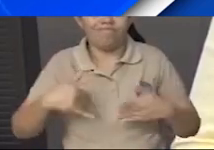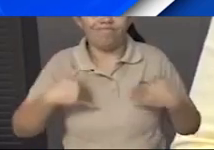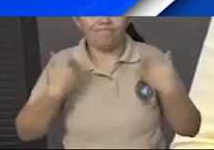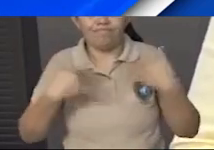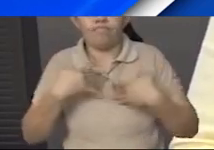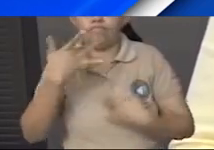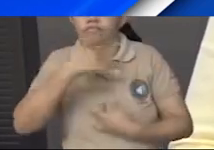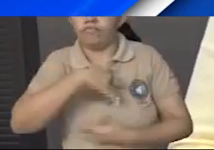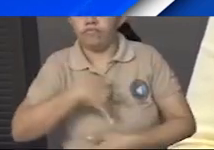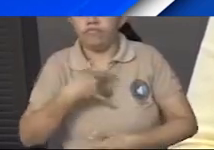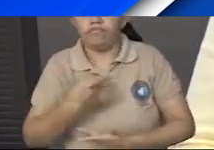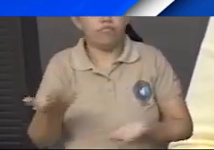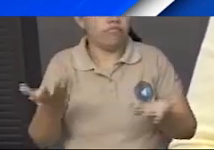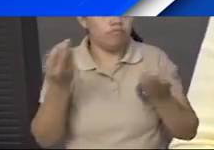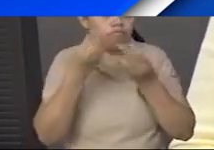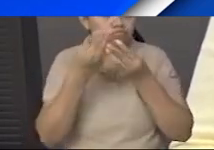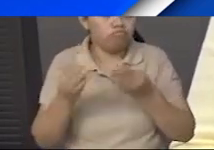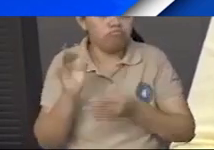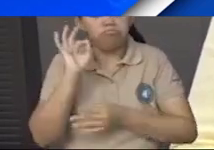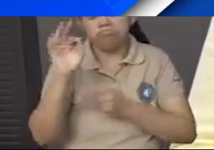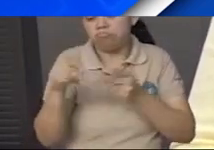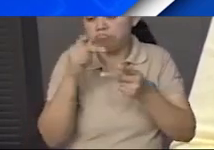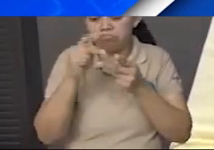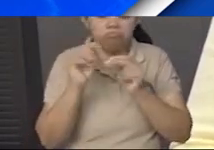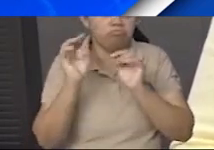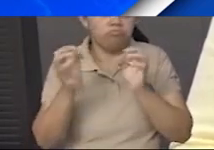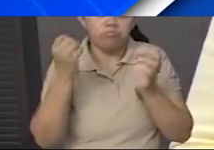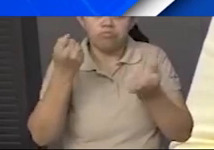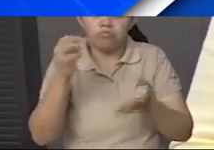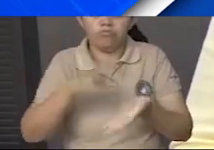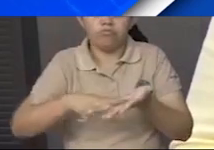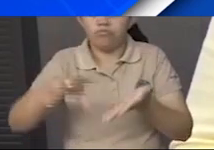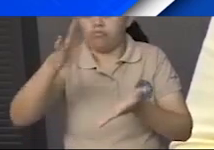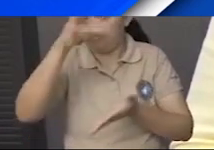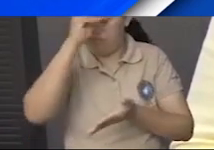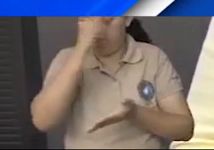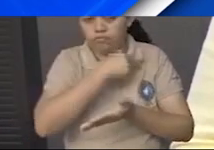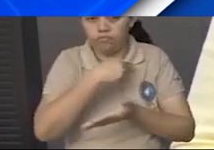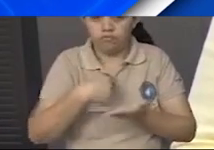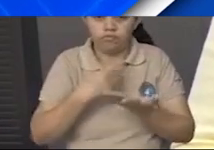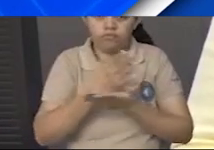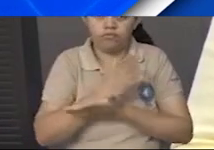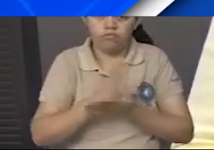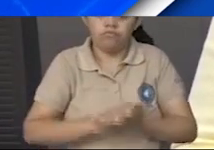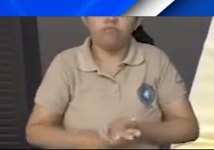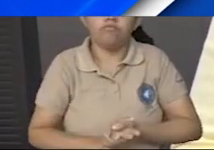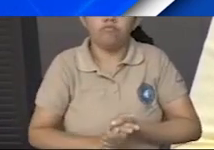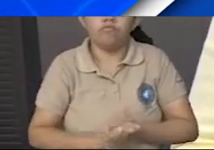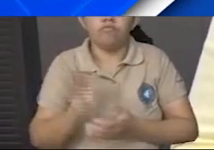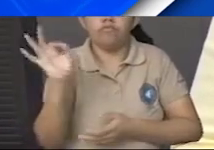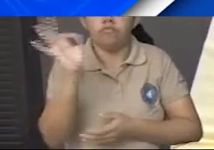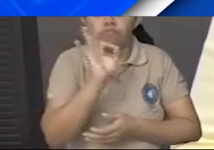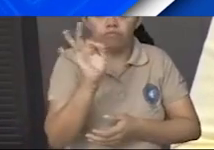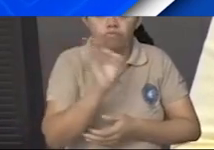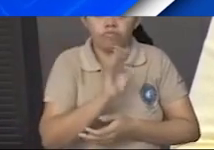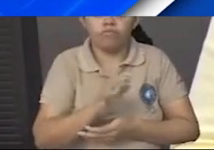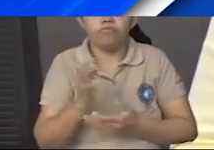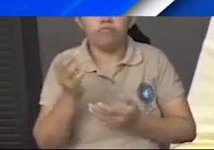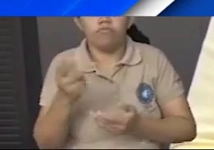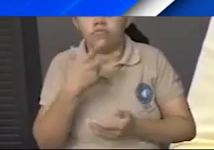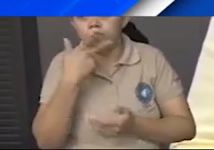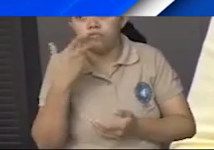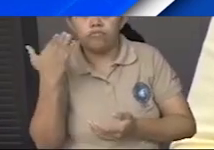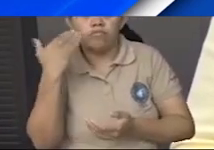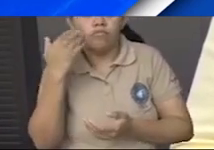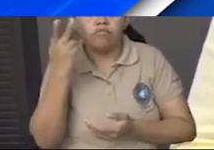sus necesidades materiales, culturales y espirituales. Toma forma de madre y